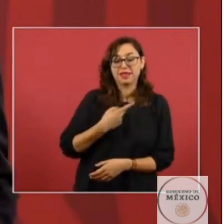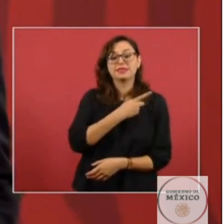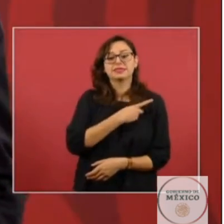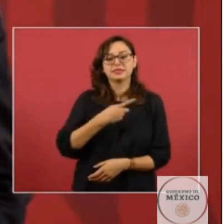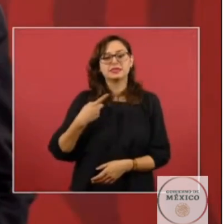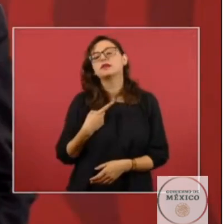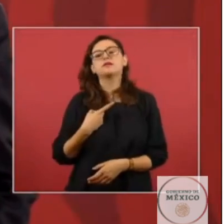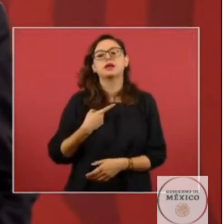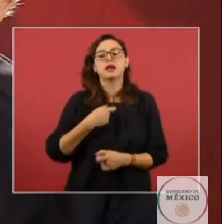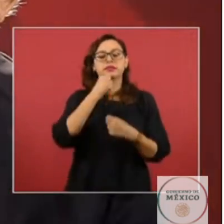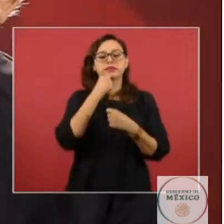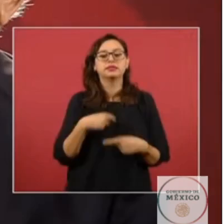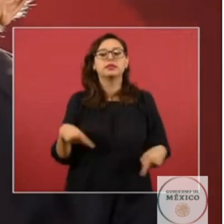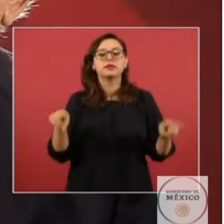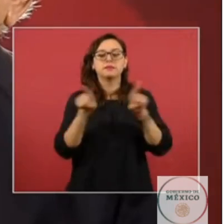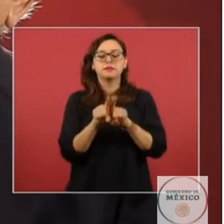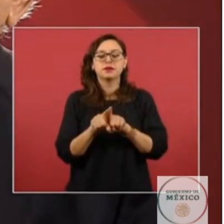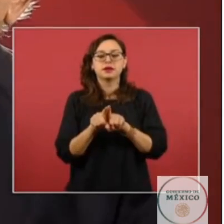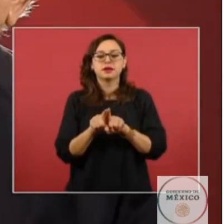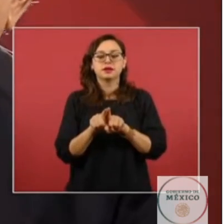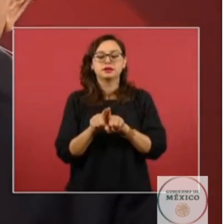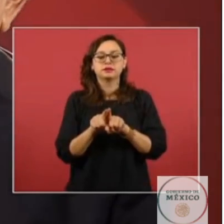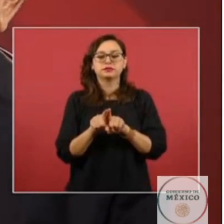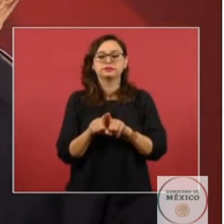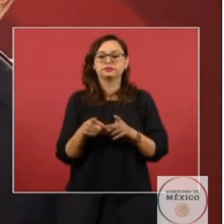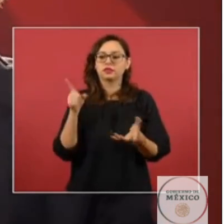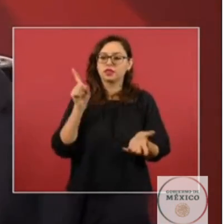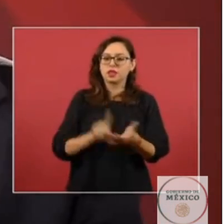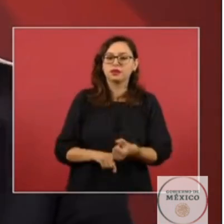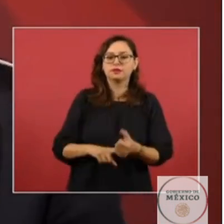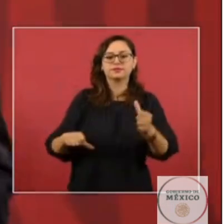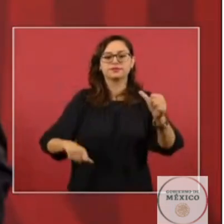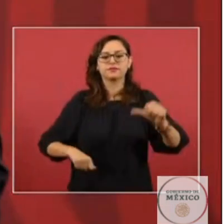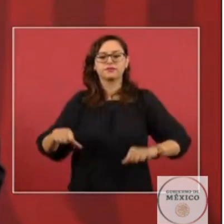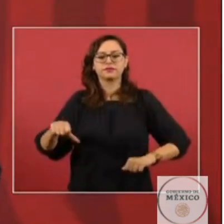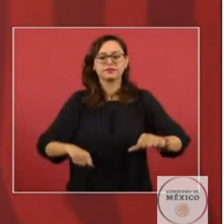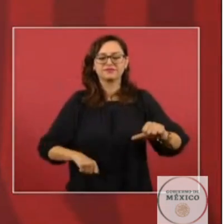Bueno, nosotros revisamos en general